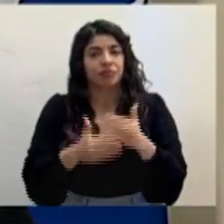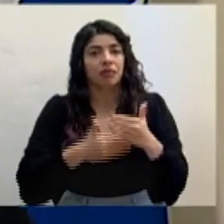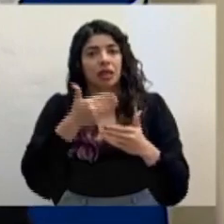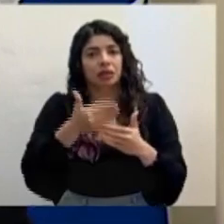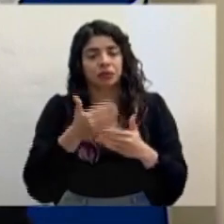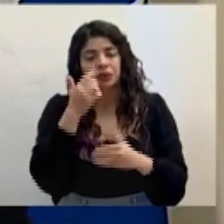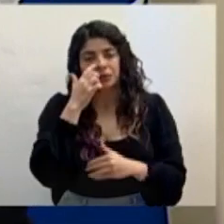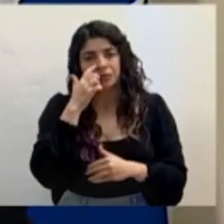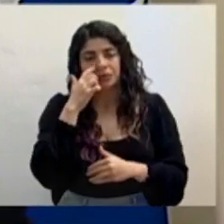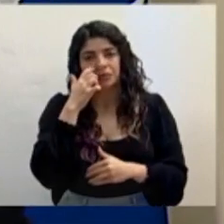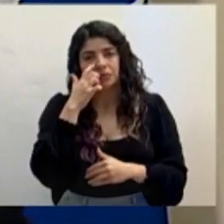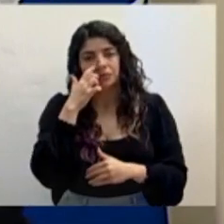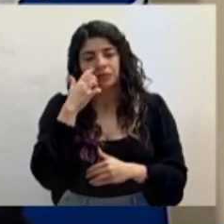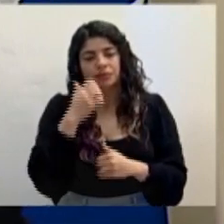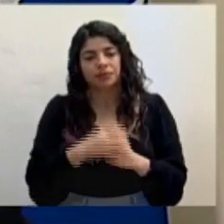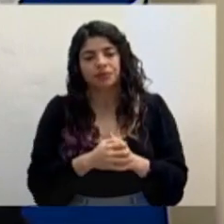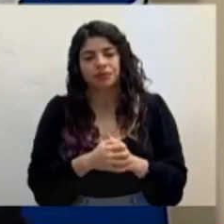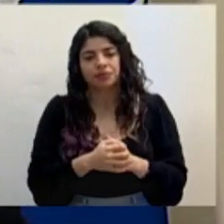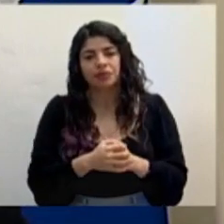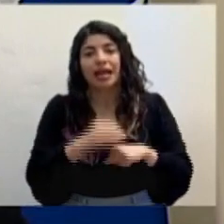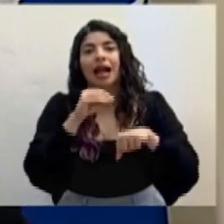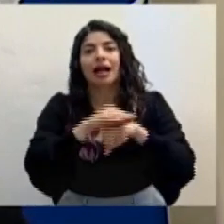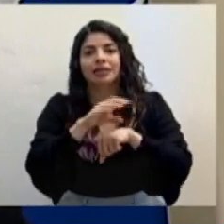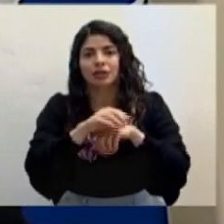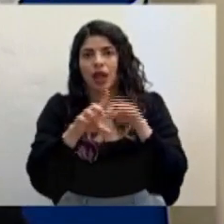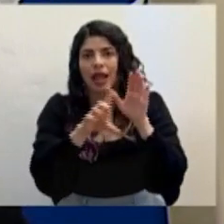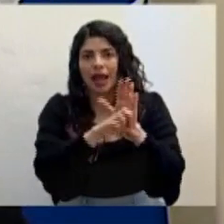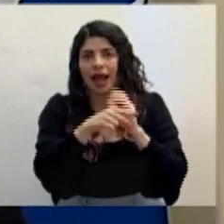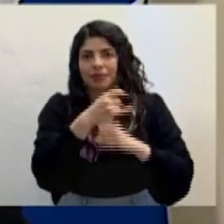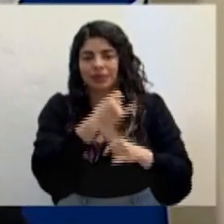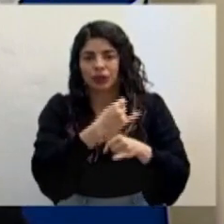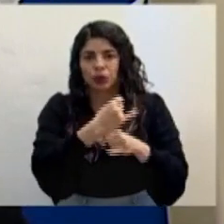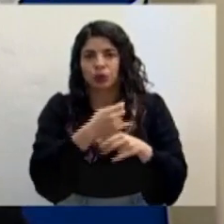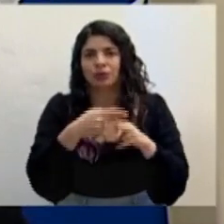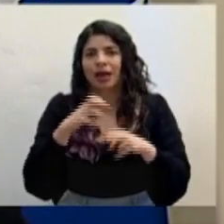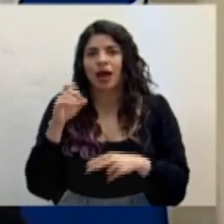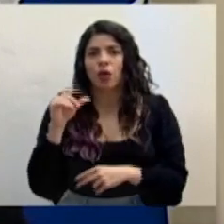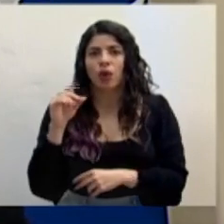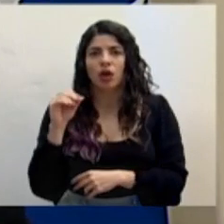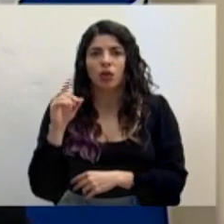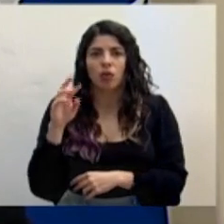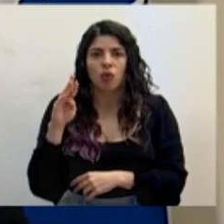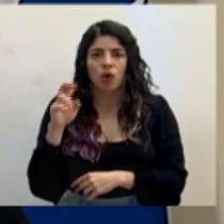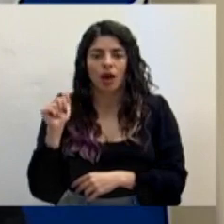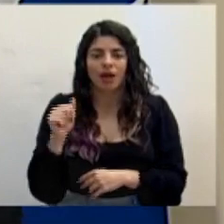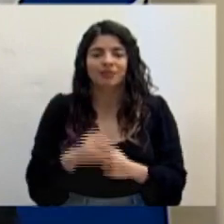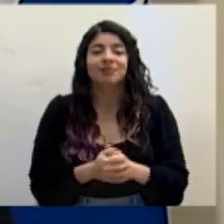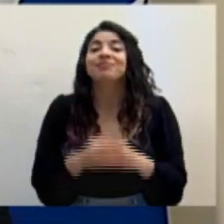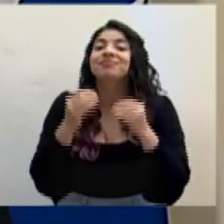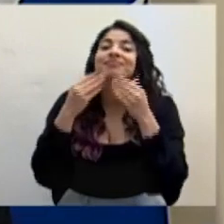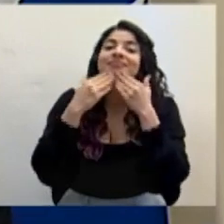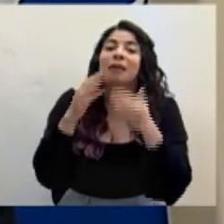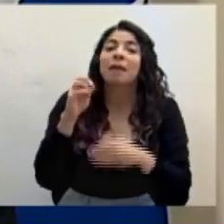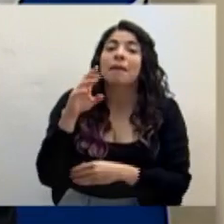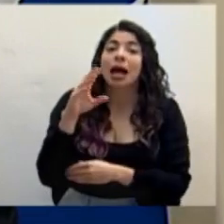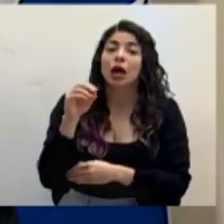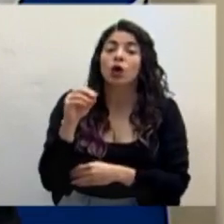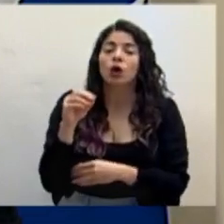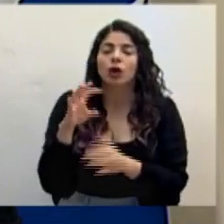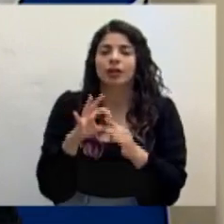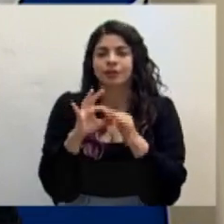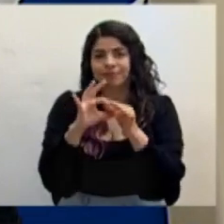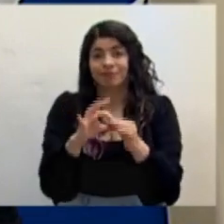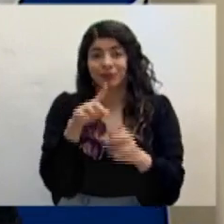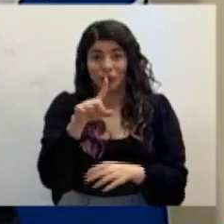posteriormente al asesor legal de la institución, el señor Eduardo Mora. Muchísimas gracias, Marco. En relación con